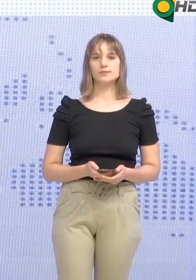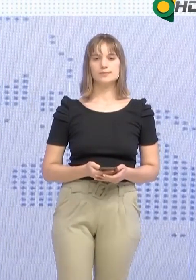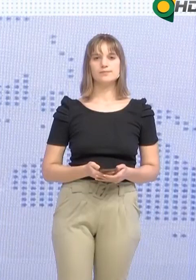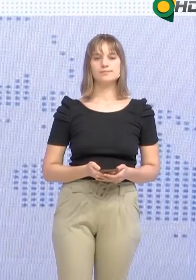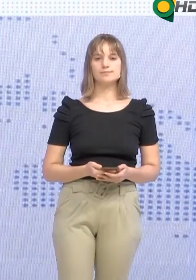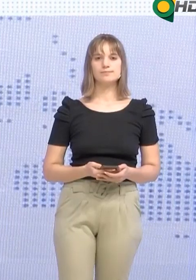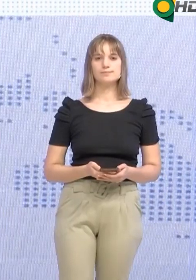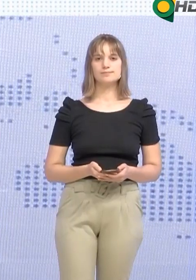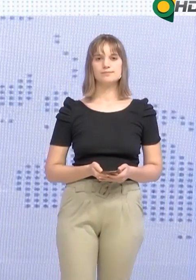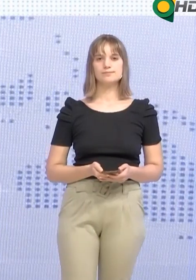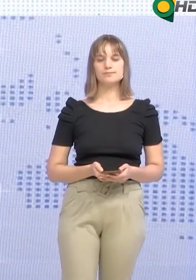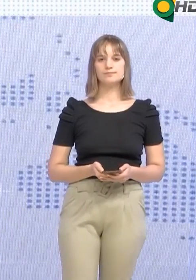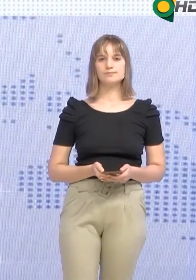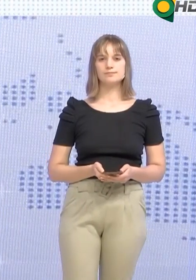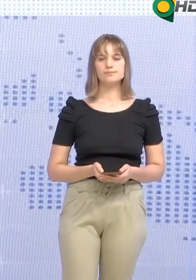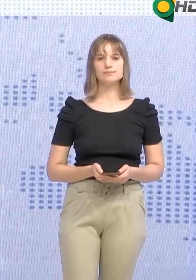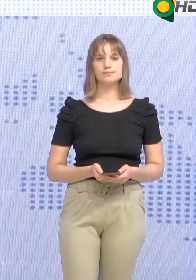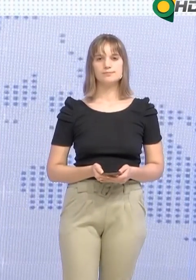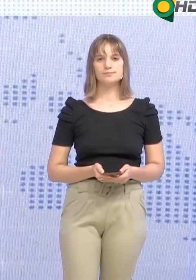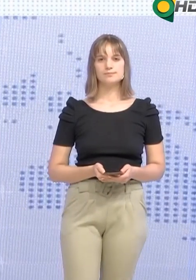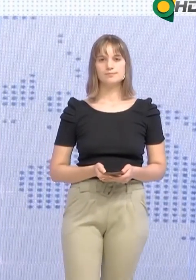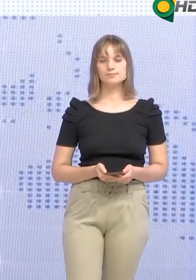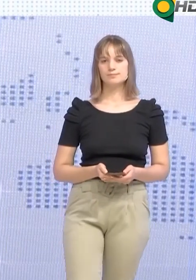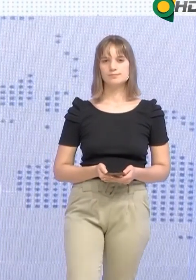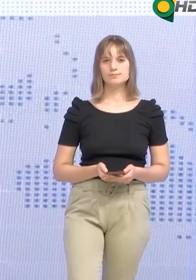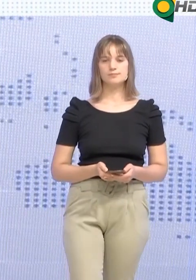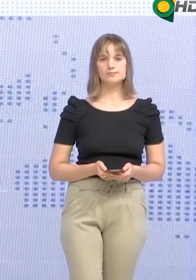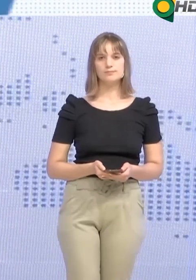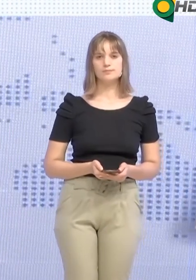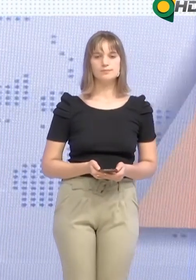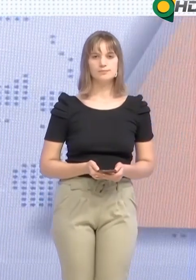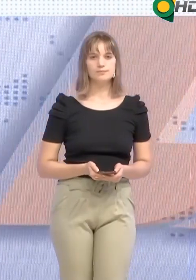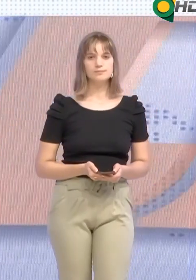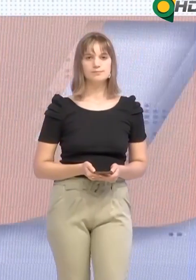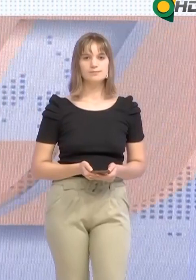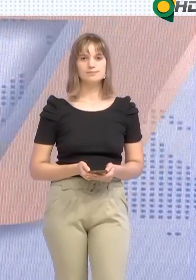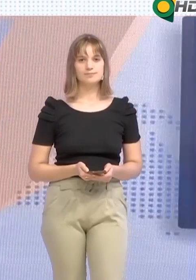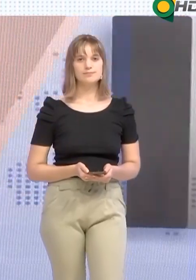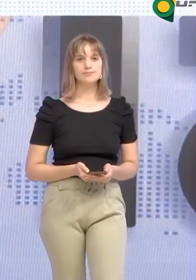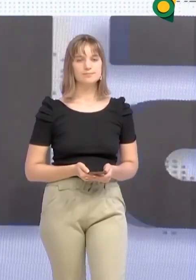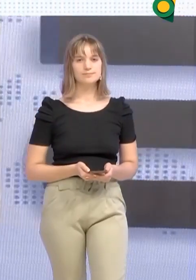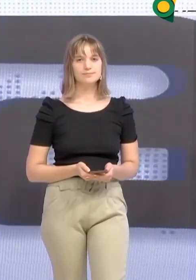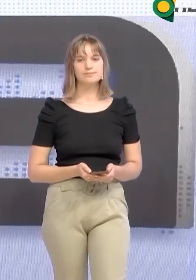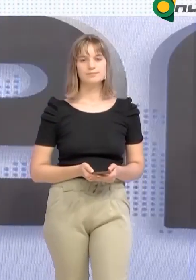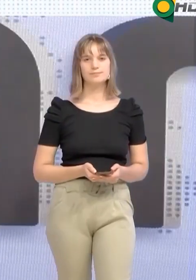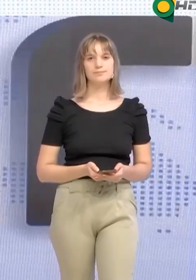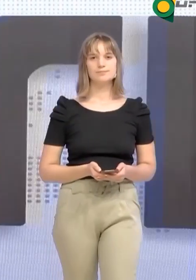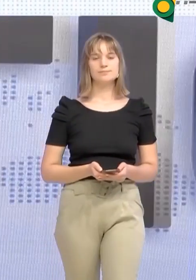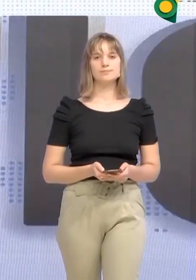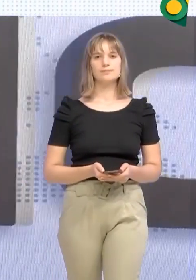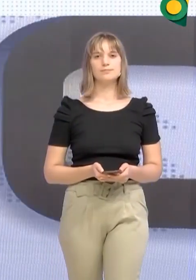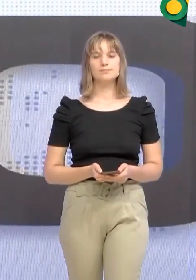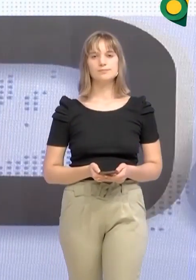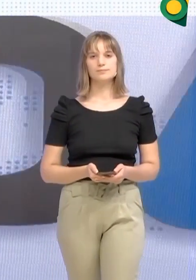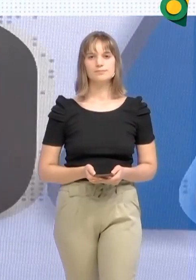Excelente. Porque también nos hemos encontrado, lamentablemente, con situaciones de otro tipo en donde uno simula, entre